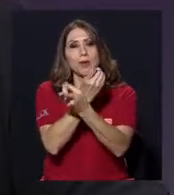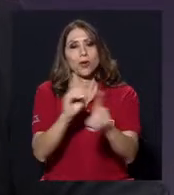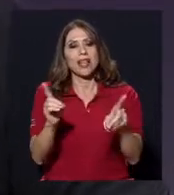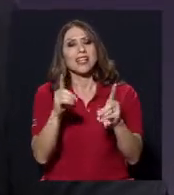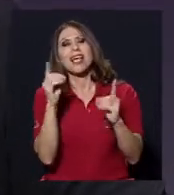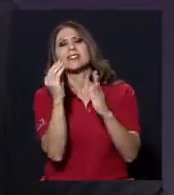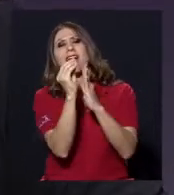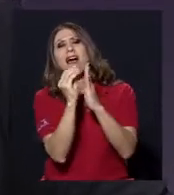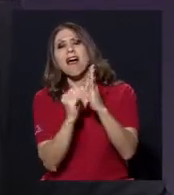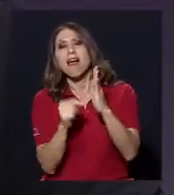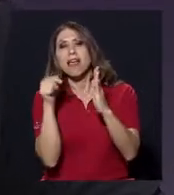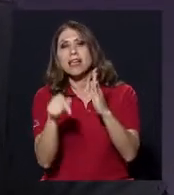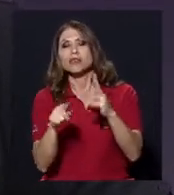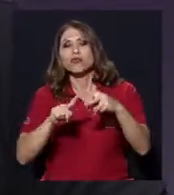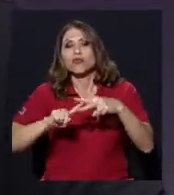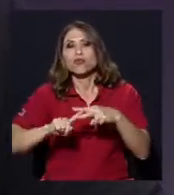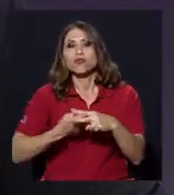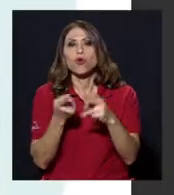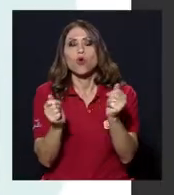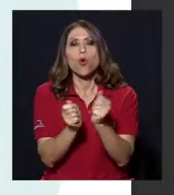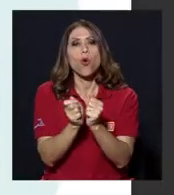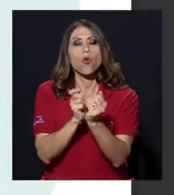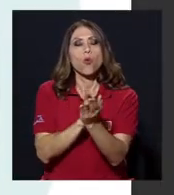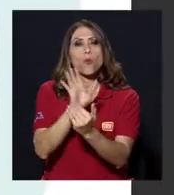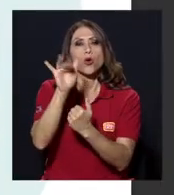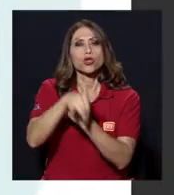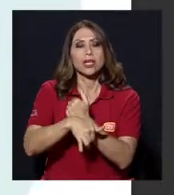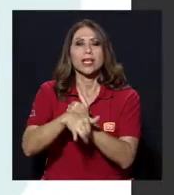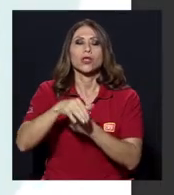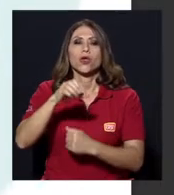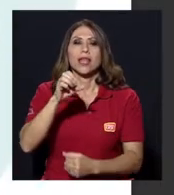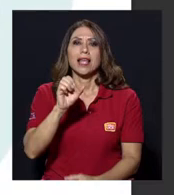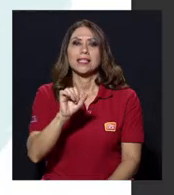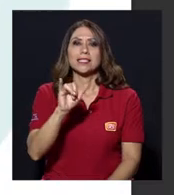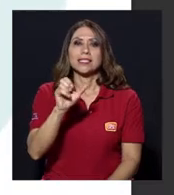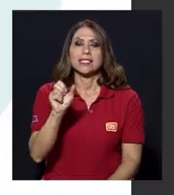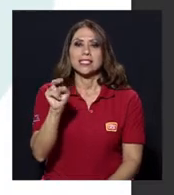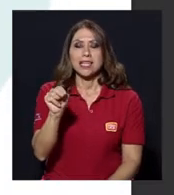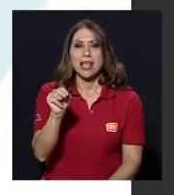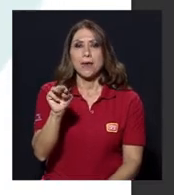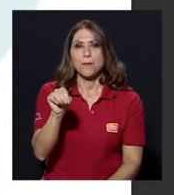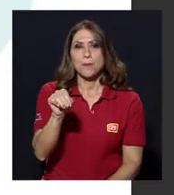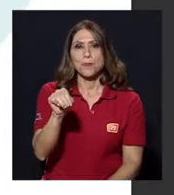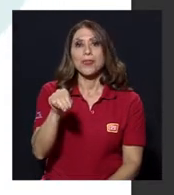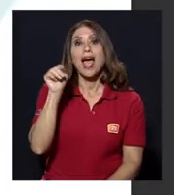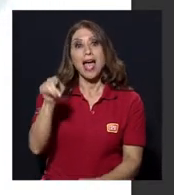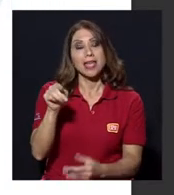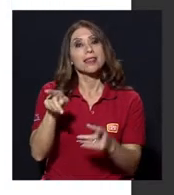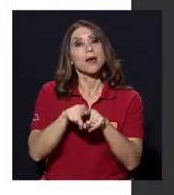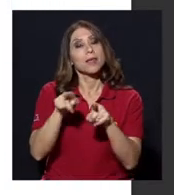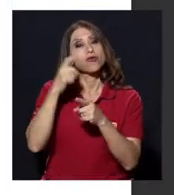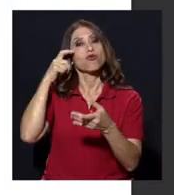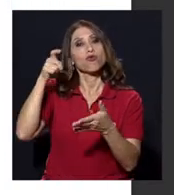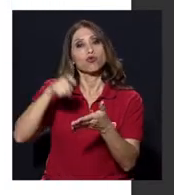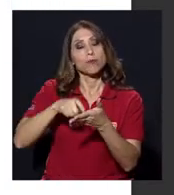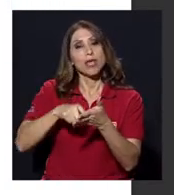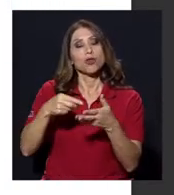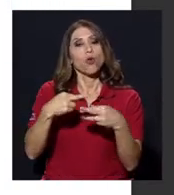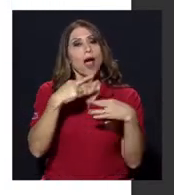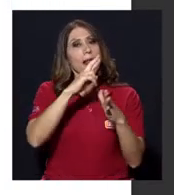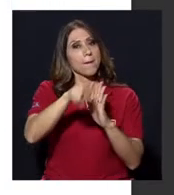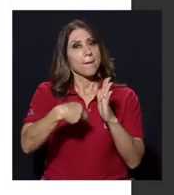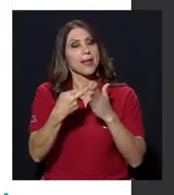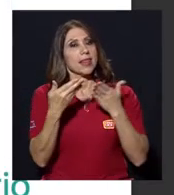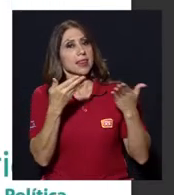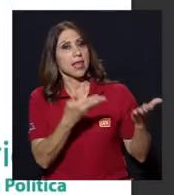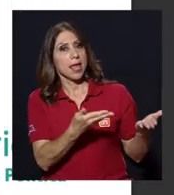proyecto del CIEN, ¿verdad? Que de ahí también nuestro reconocimiento al papel que jugó Montserrat como coordinadora, como directora